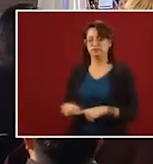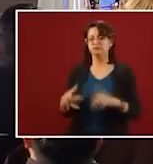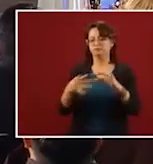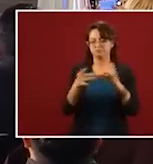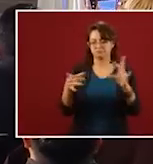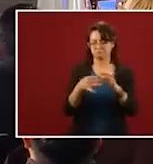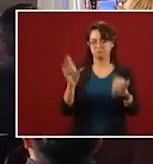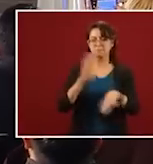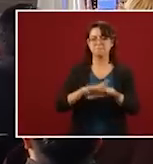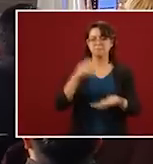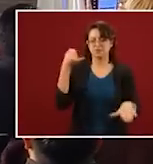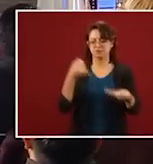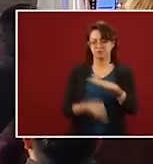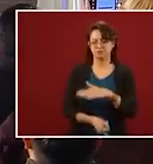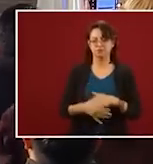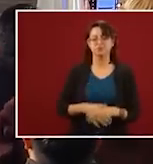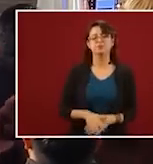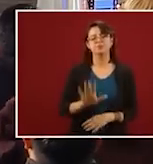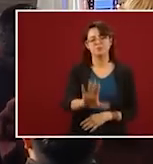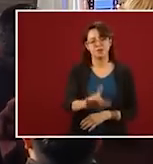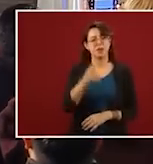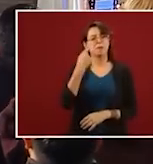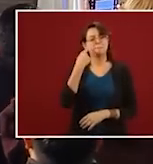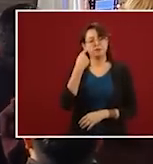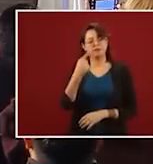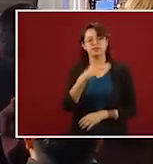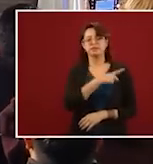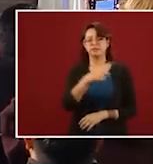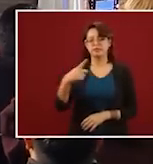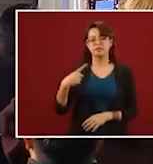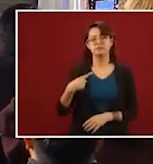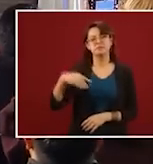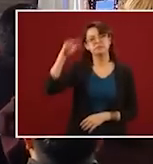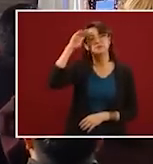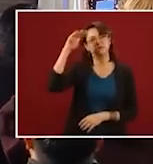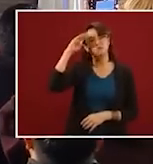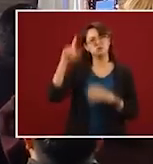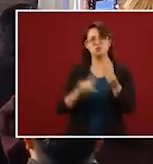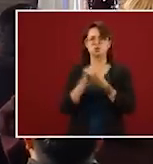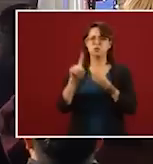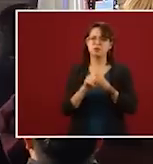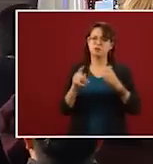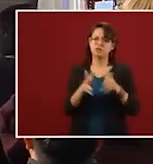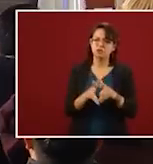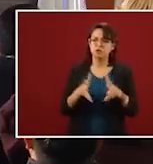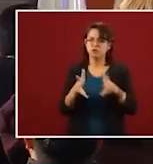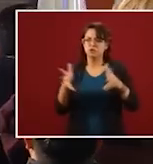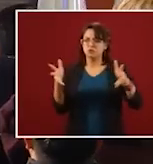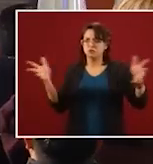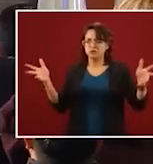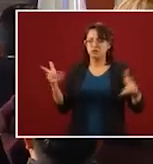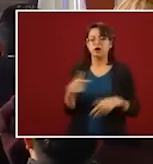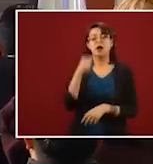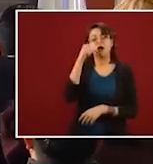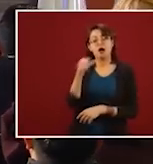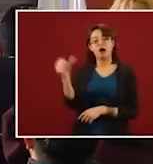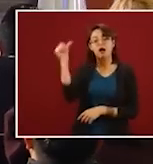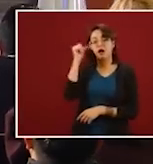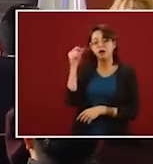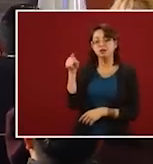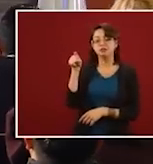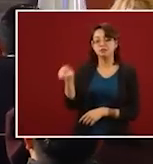Básicamente quiero que ubiquemos la dimensión o el tamaño del problema. Ayer en estas manifestaciones de